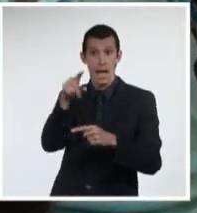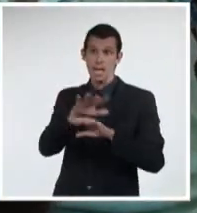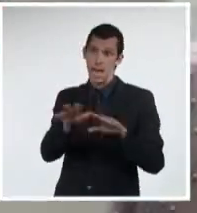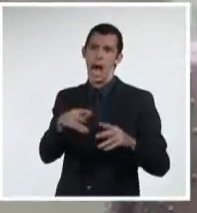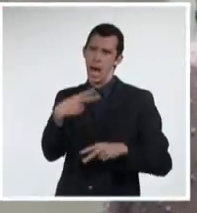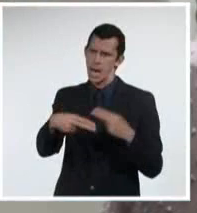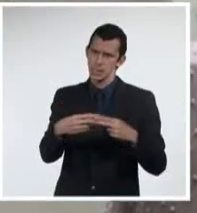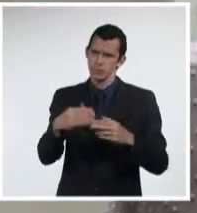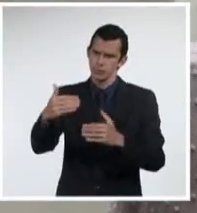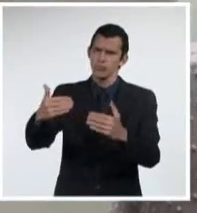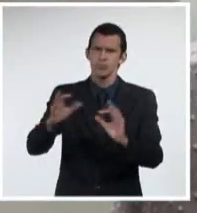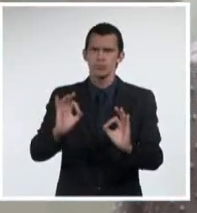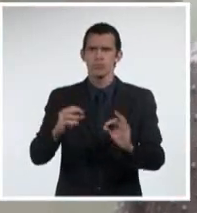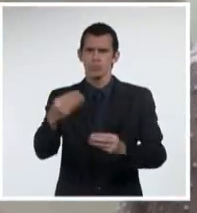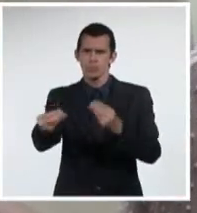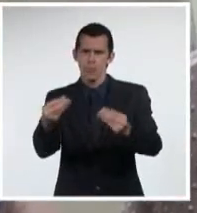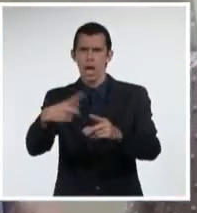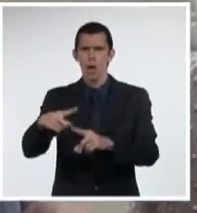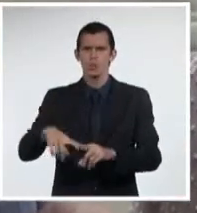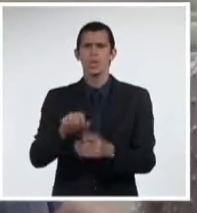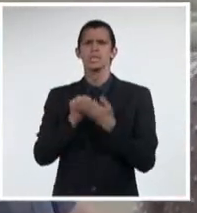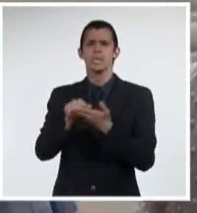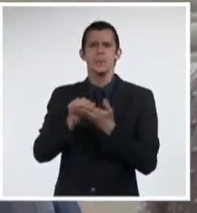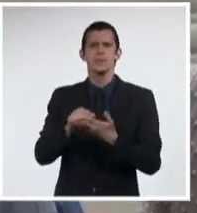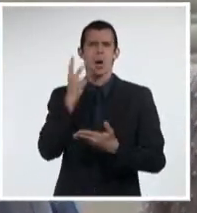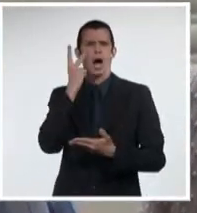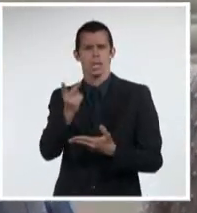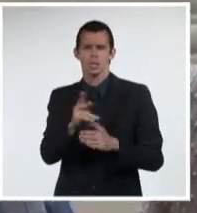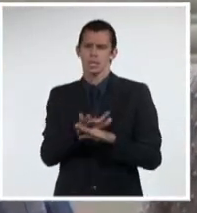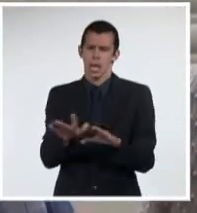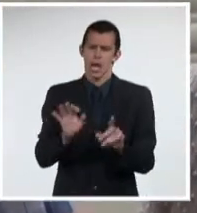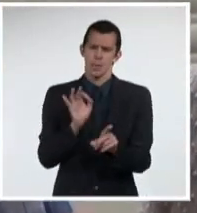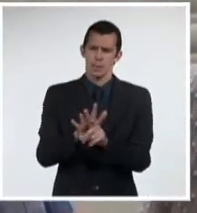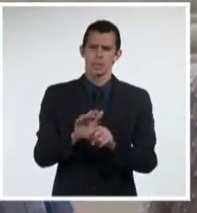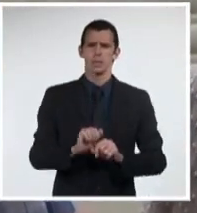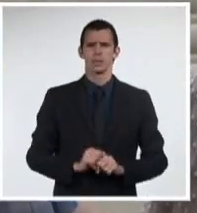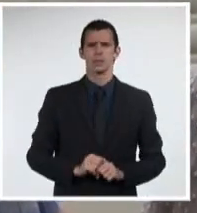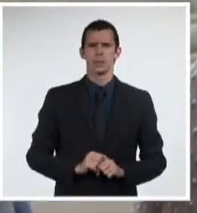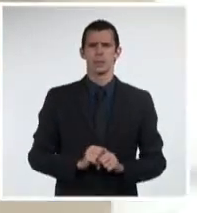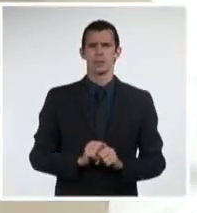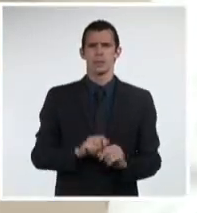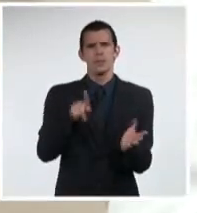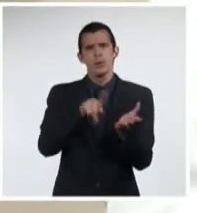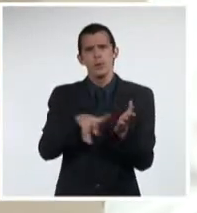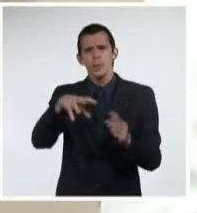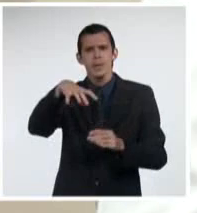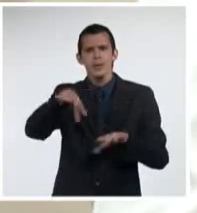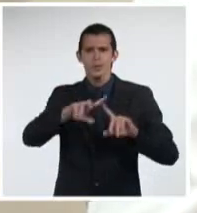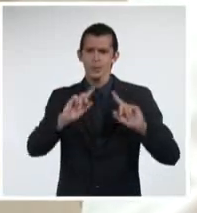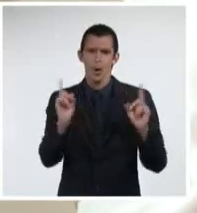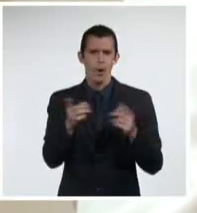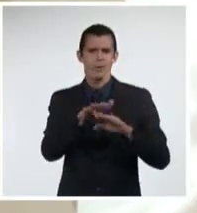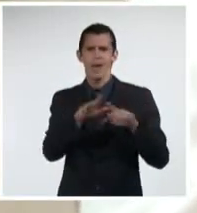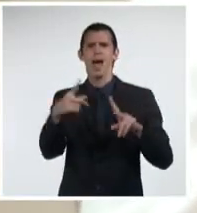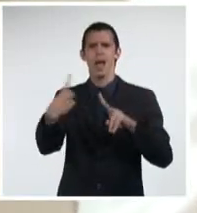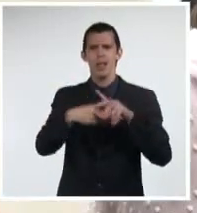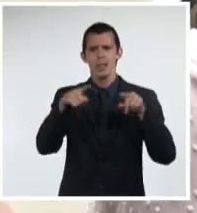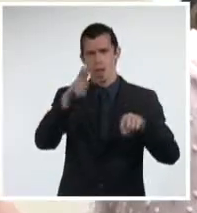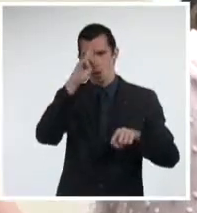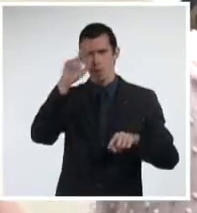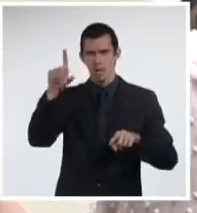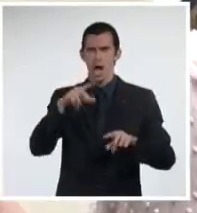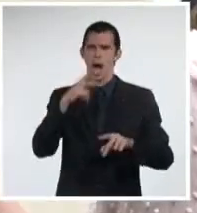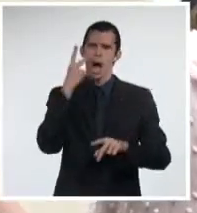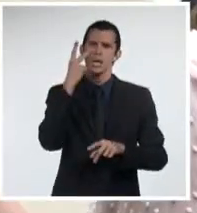servicios, acorde a las condiciones que tenemos, pero ya los servicios hoy en todos los lugares se están brindando. Y algo que es muy significativo ha